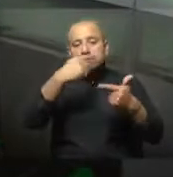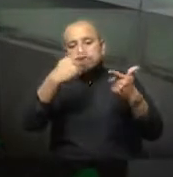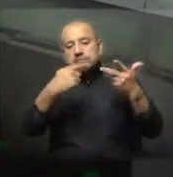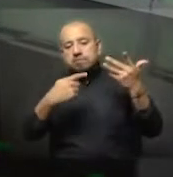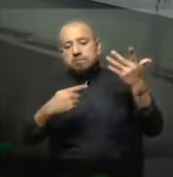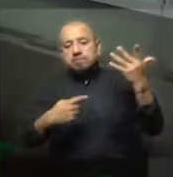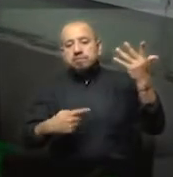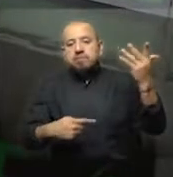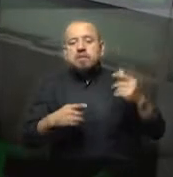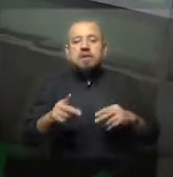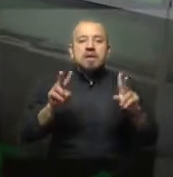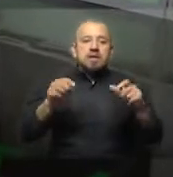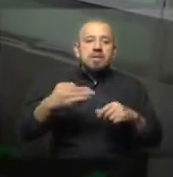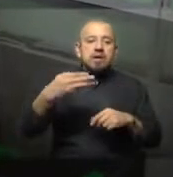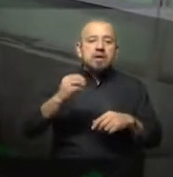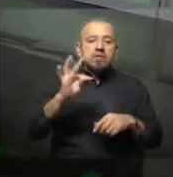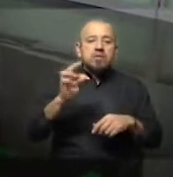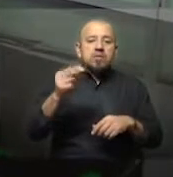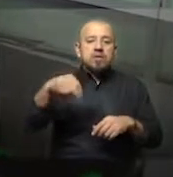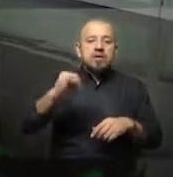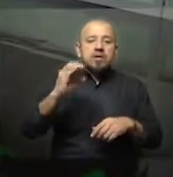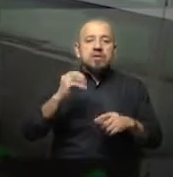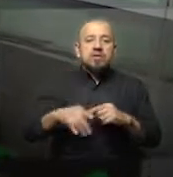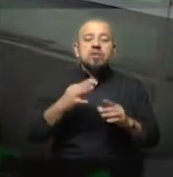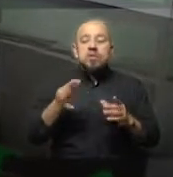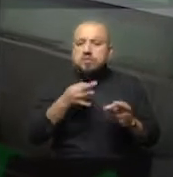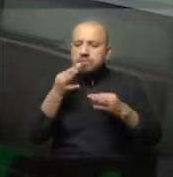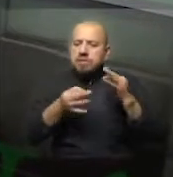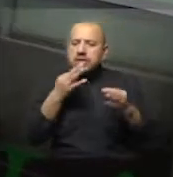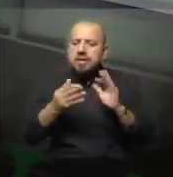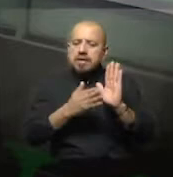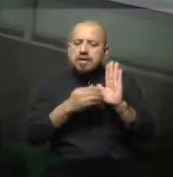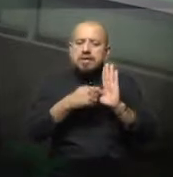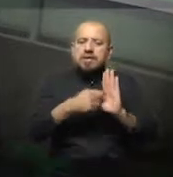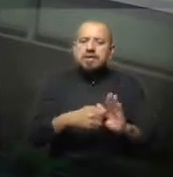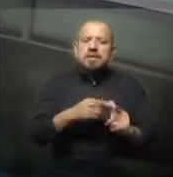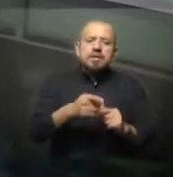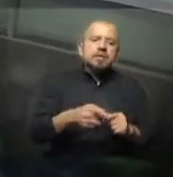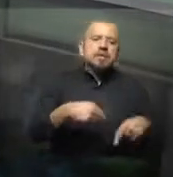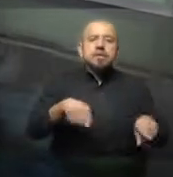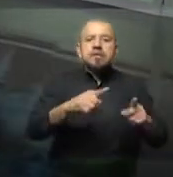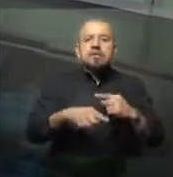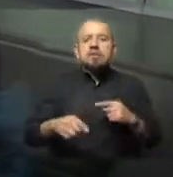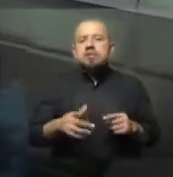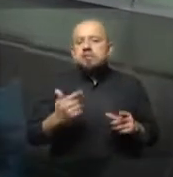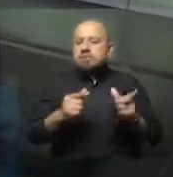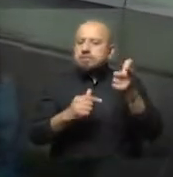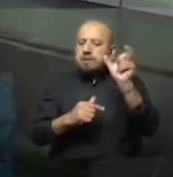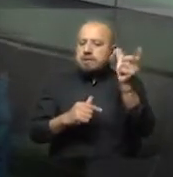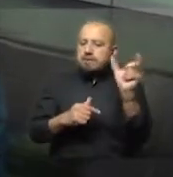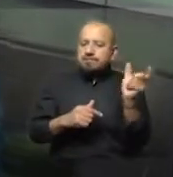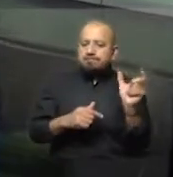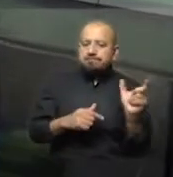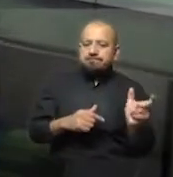de términos botánicos cuando se hace la descripción de una planta uno dice esta planta es galactoba y el otro no sabe que es el actor entonces tiene